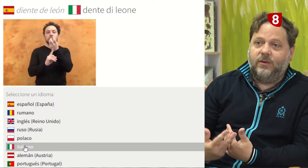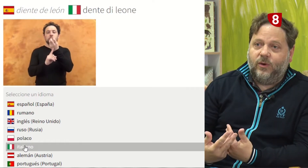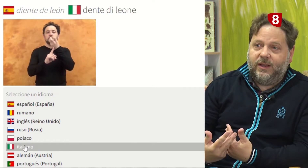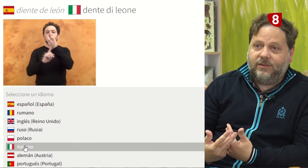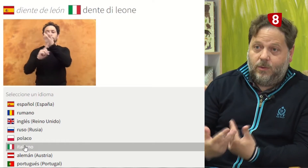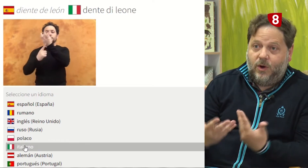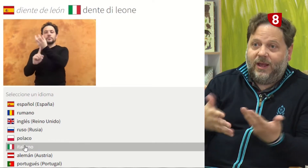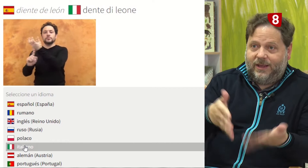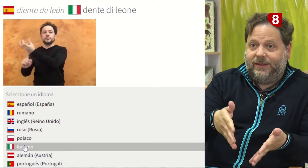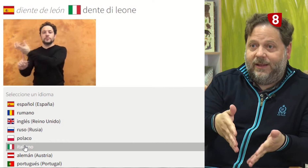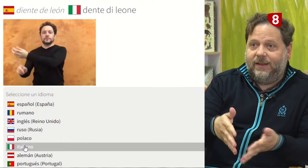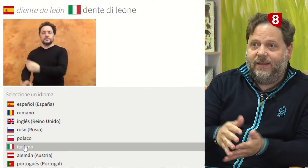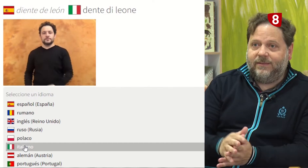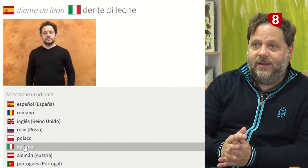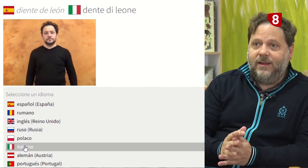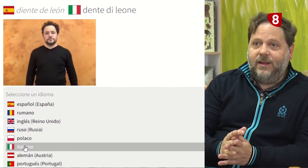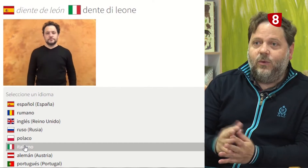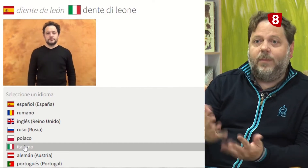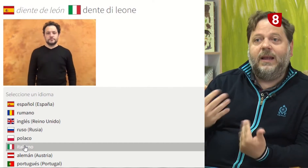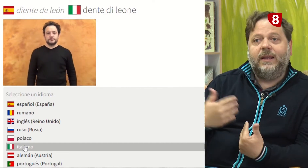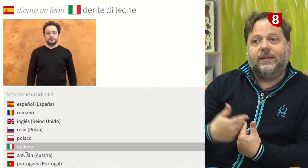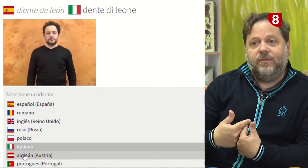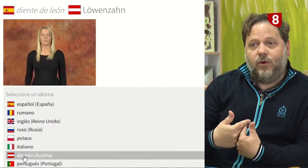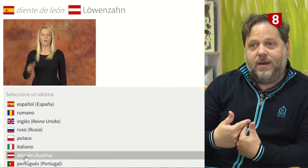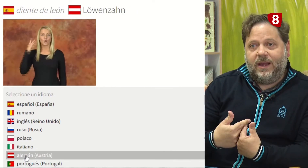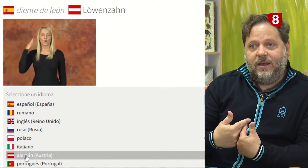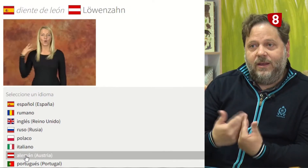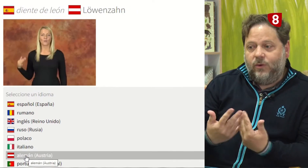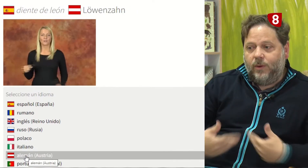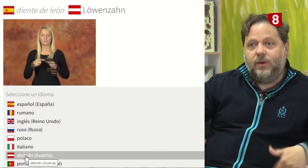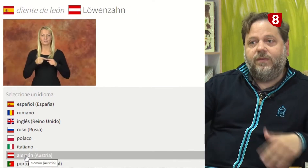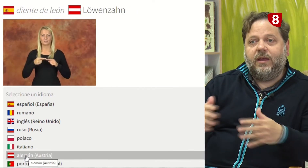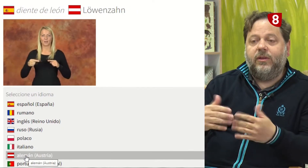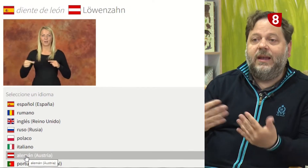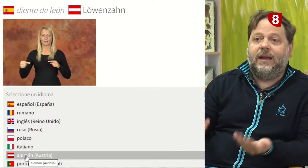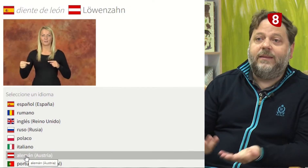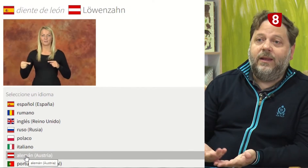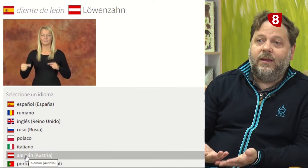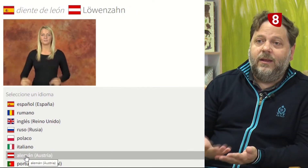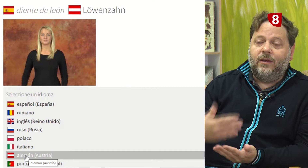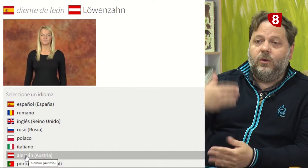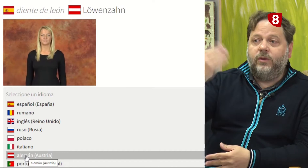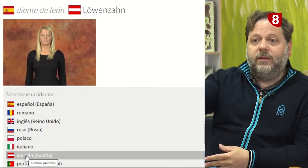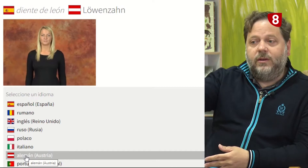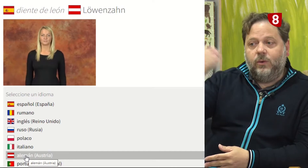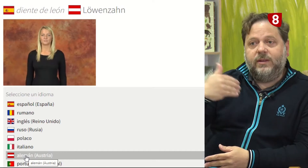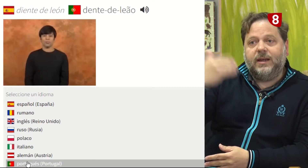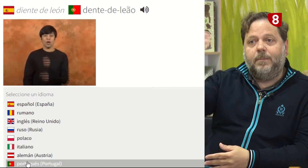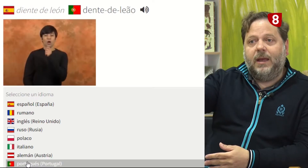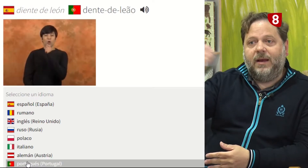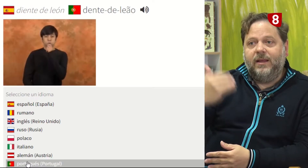había nuevas tecnologías como ahora entendidas, no había alguien que te formara, no había unificación y la gente no